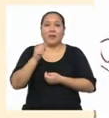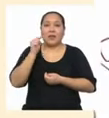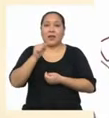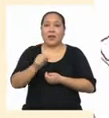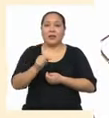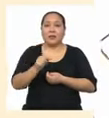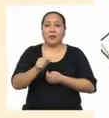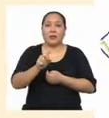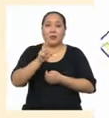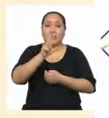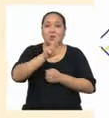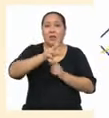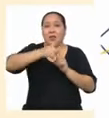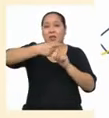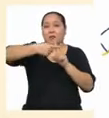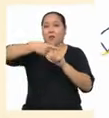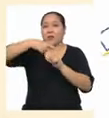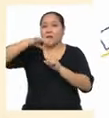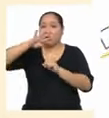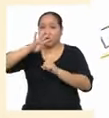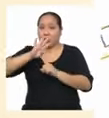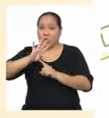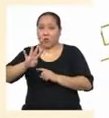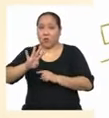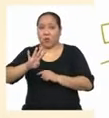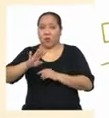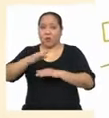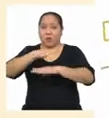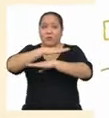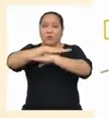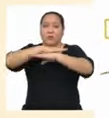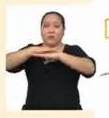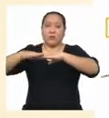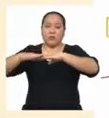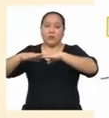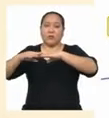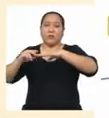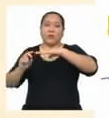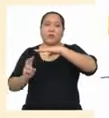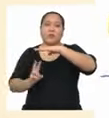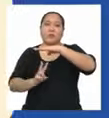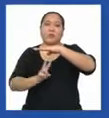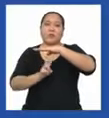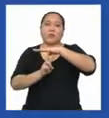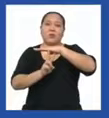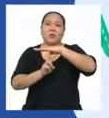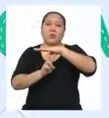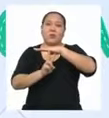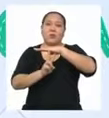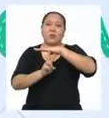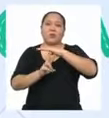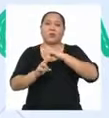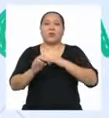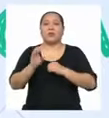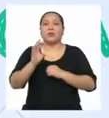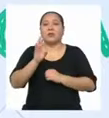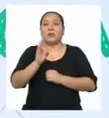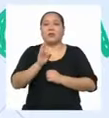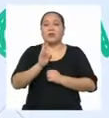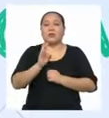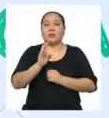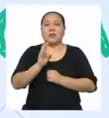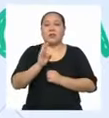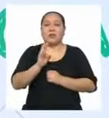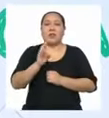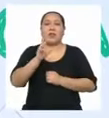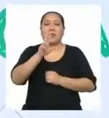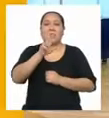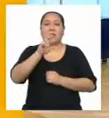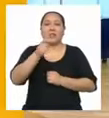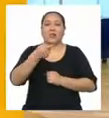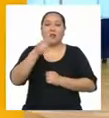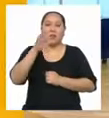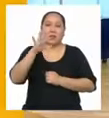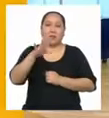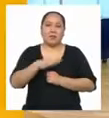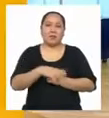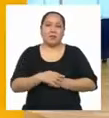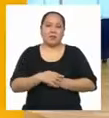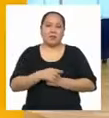valores Le sacamos el promedio Siendo el resultado final 3,5 Y coincidentemente